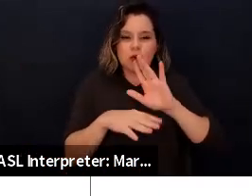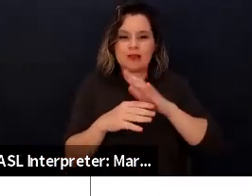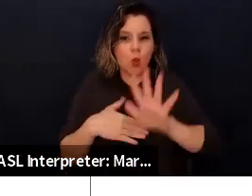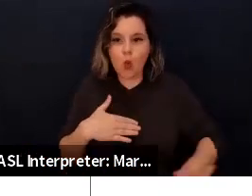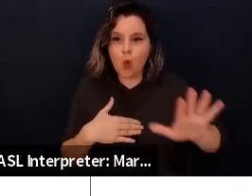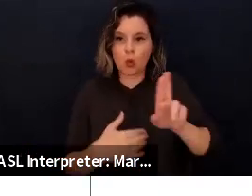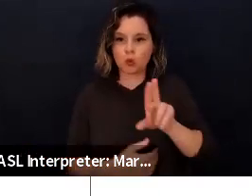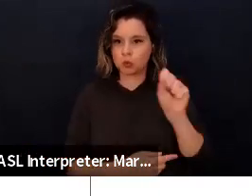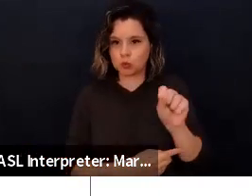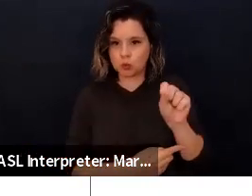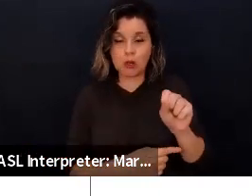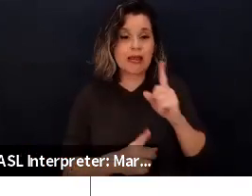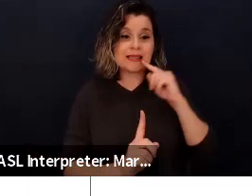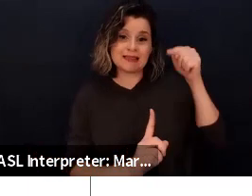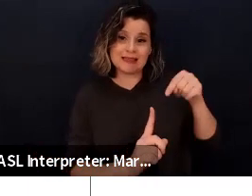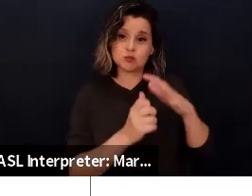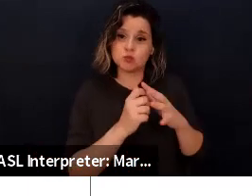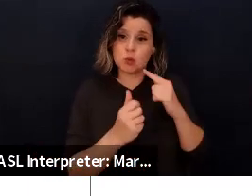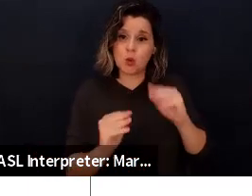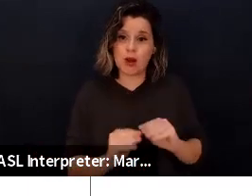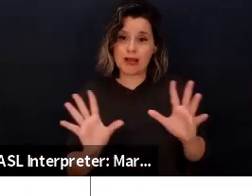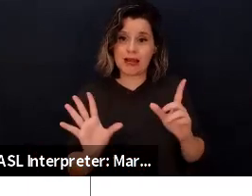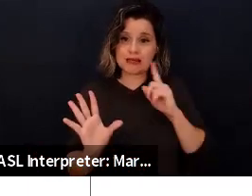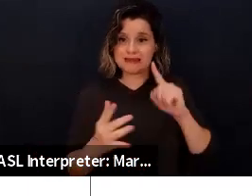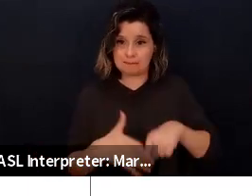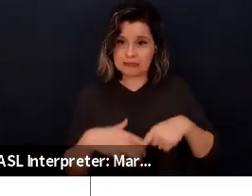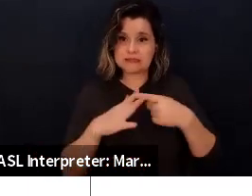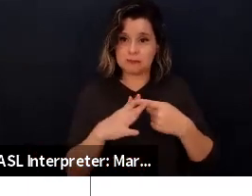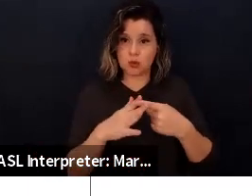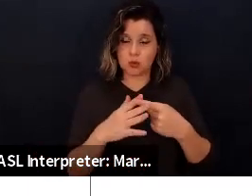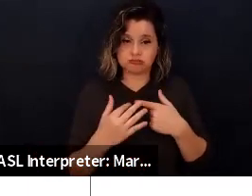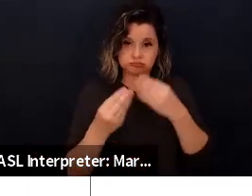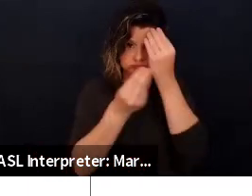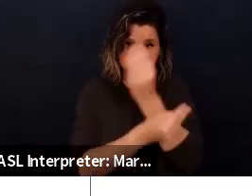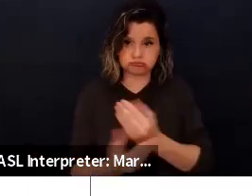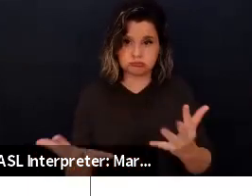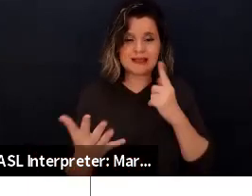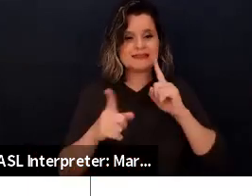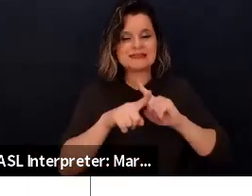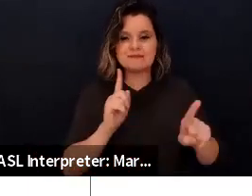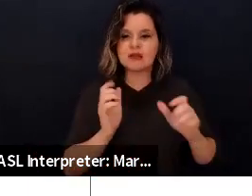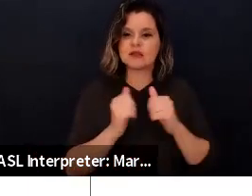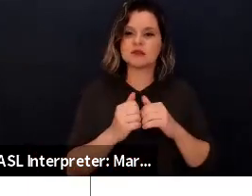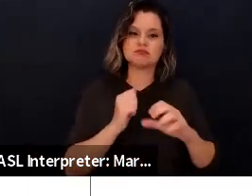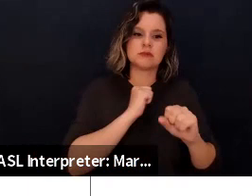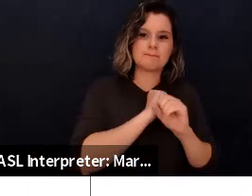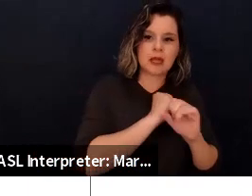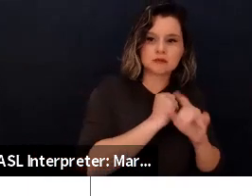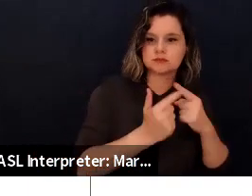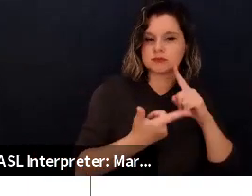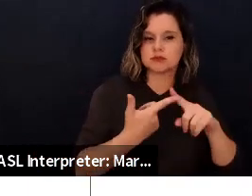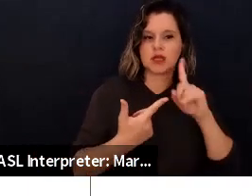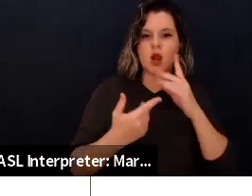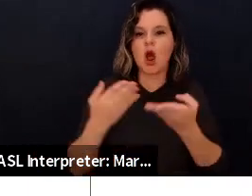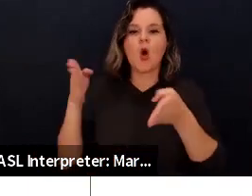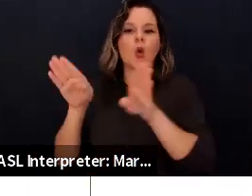Unidos. Entonces, eso lo quiero aclarar desde el principio porque hay diferentes campañas, por ejemplo, para cerrar